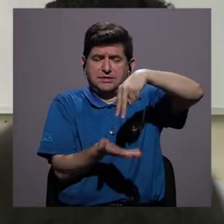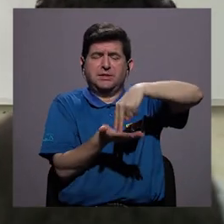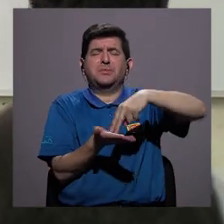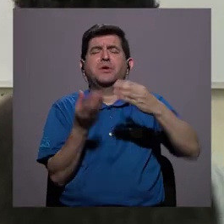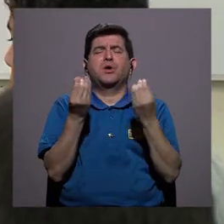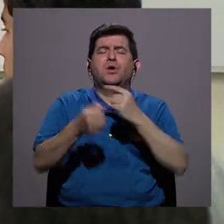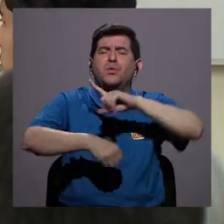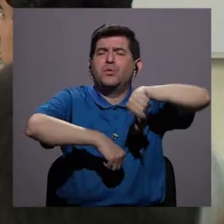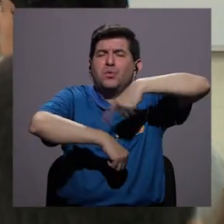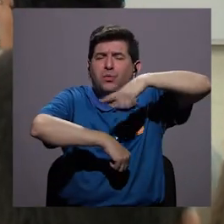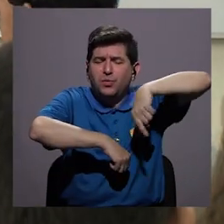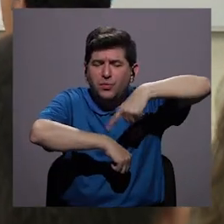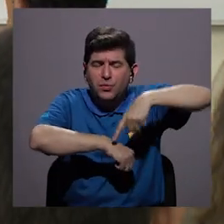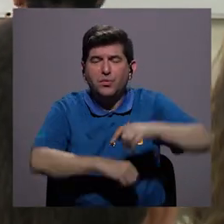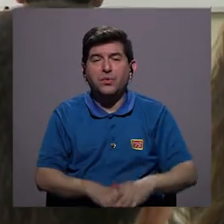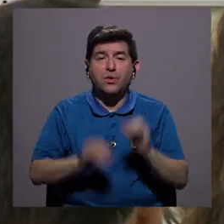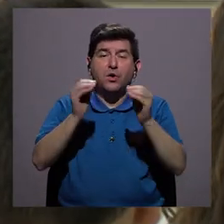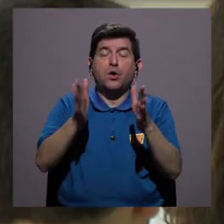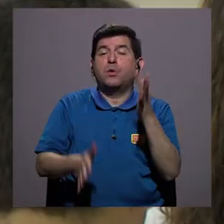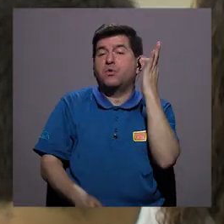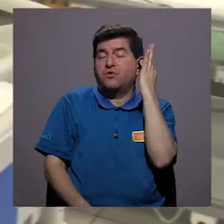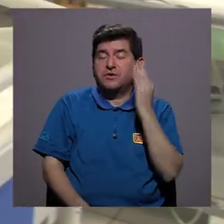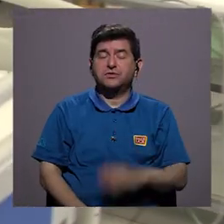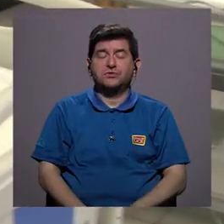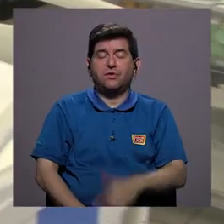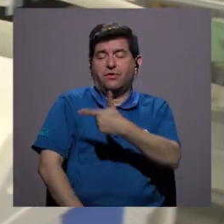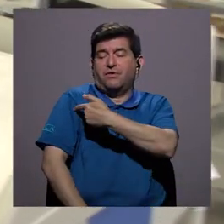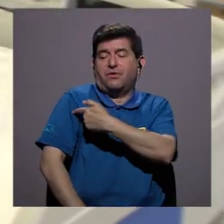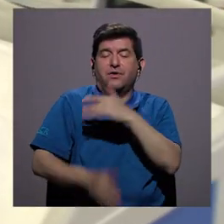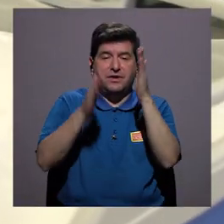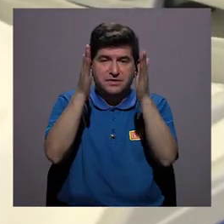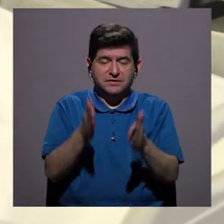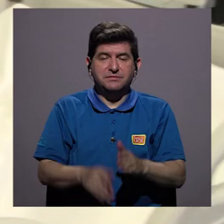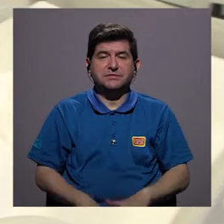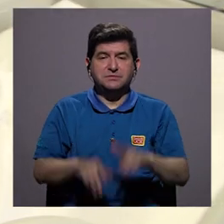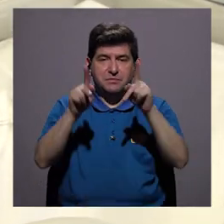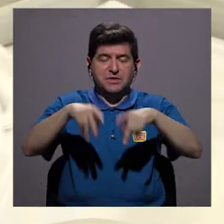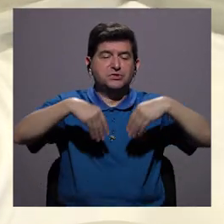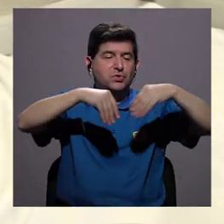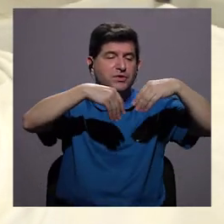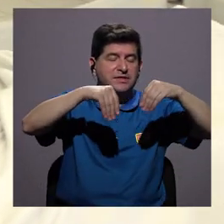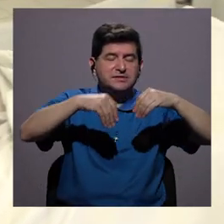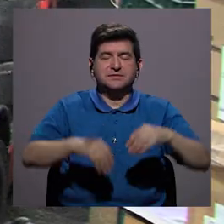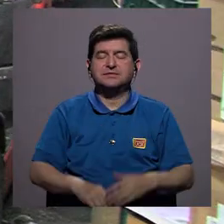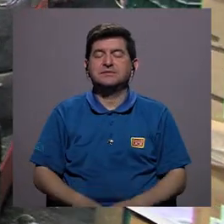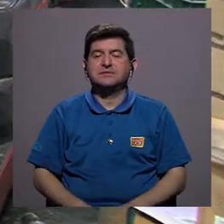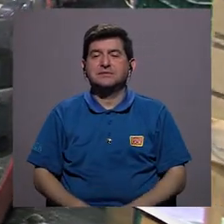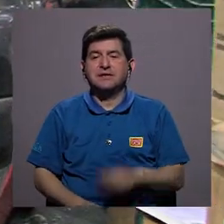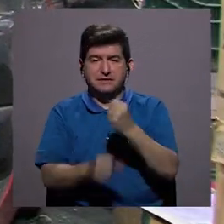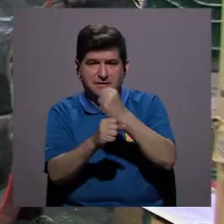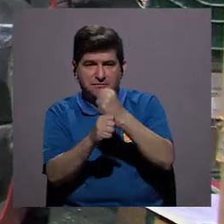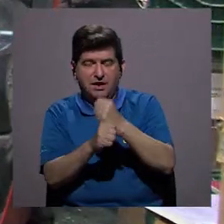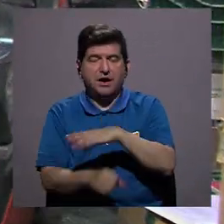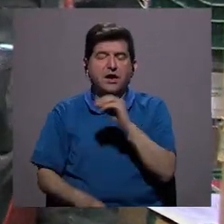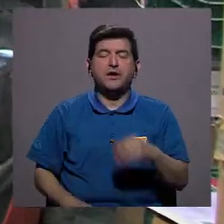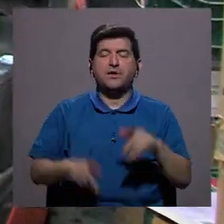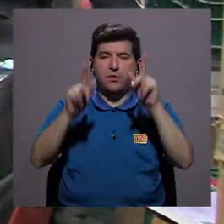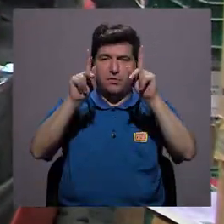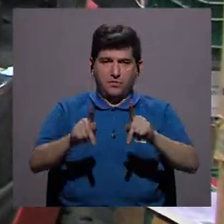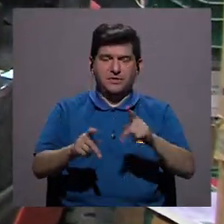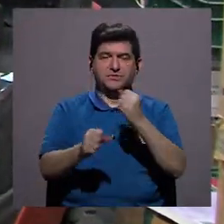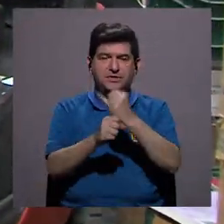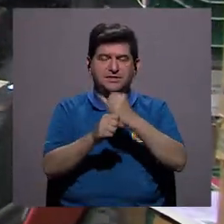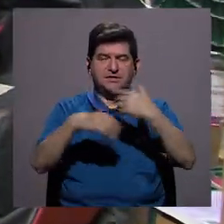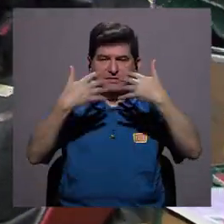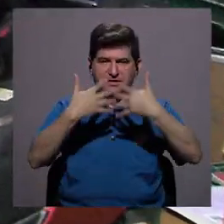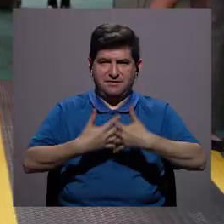pie muchas horas al día, llámese las maestras, las enfermeras, las dependientes de tiendas, los operarios